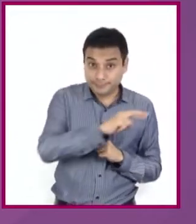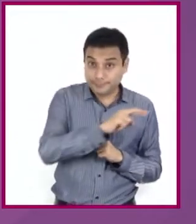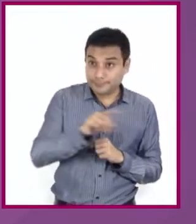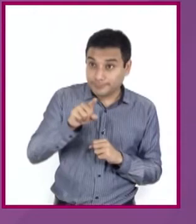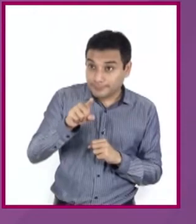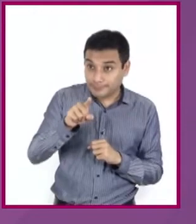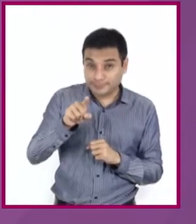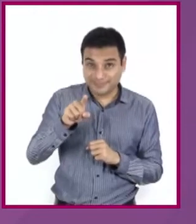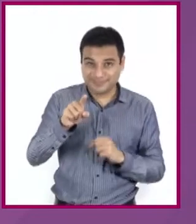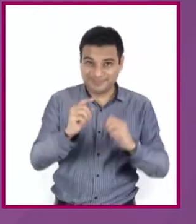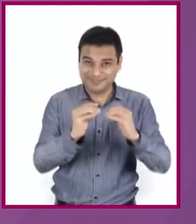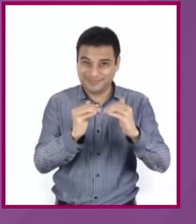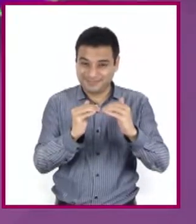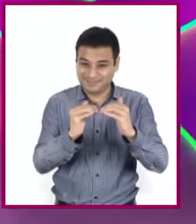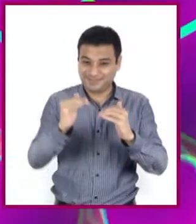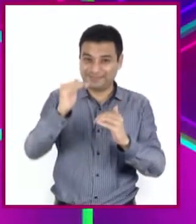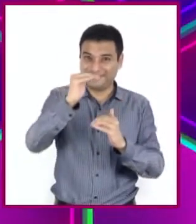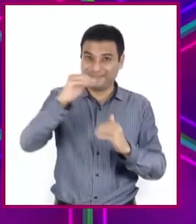agua.